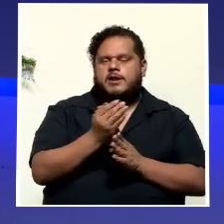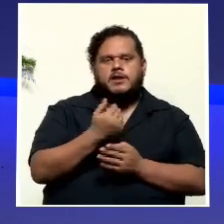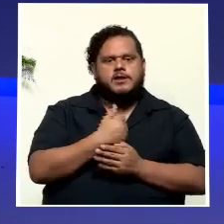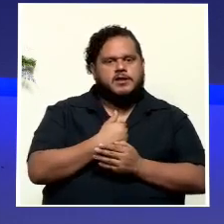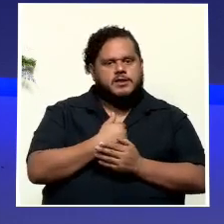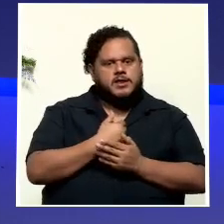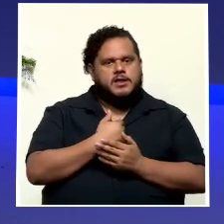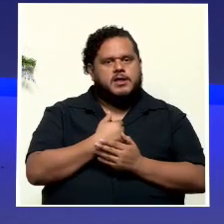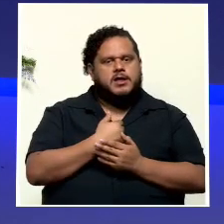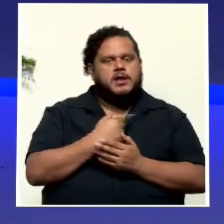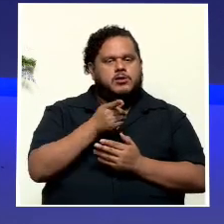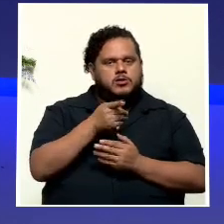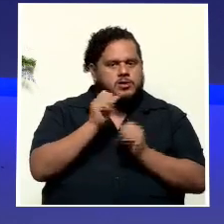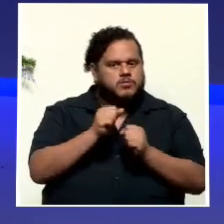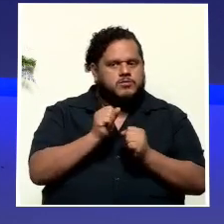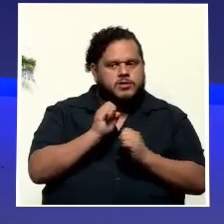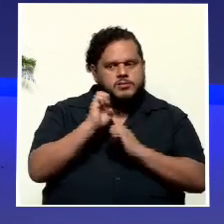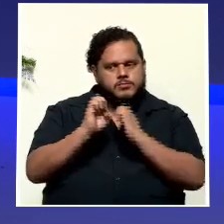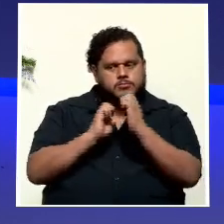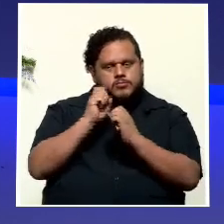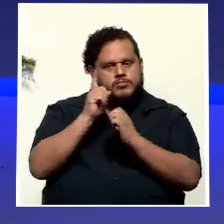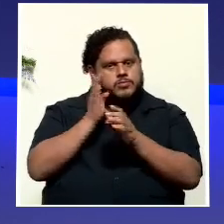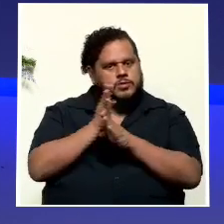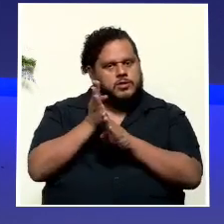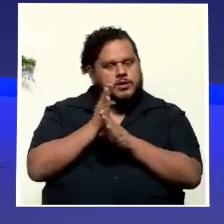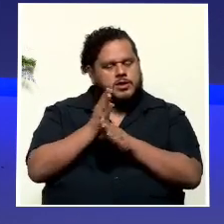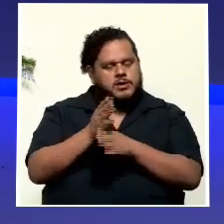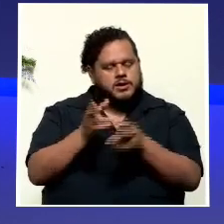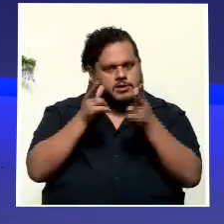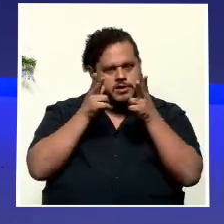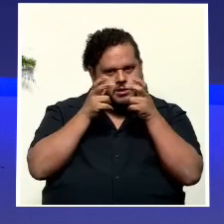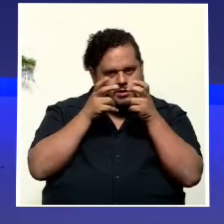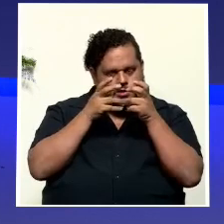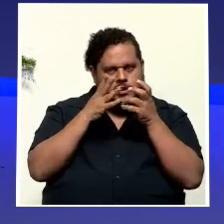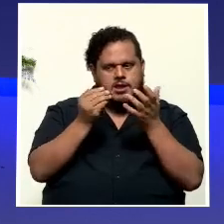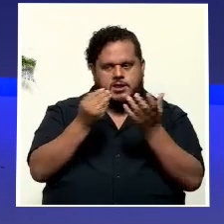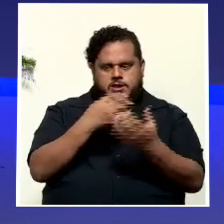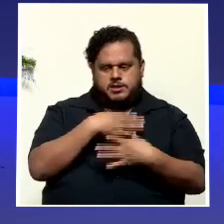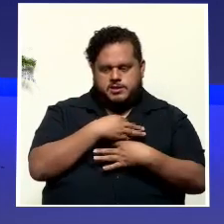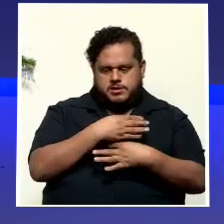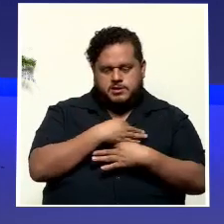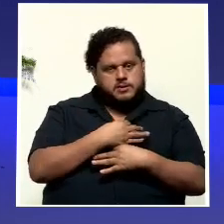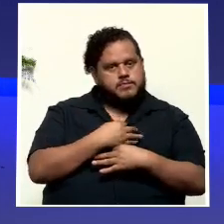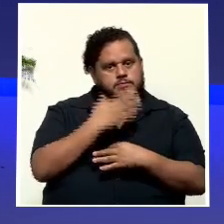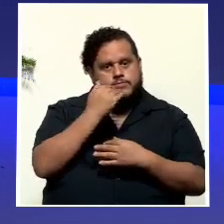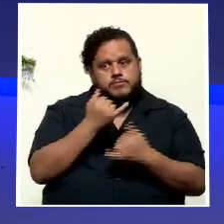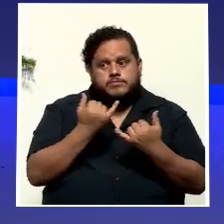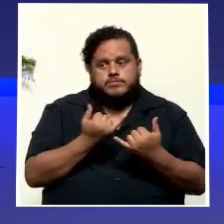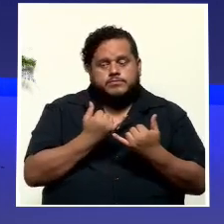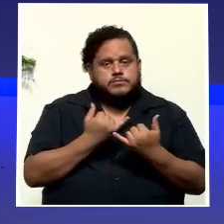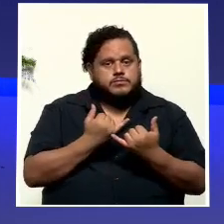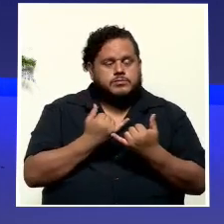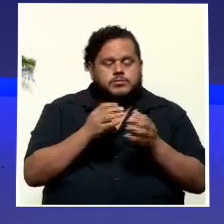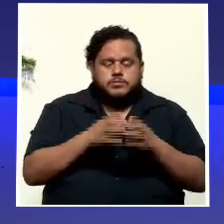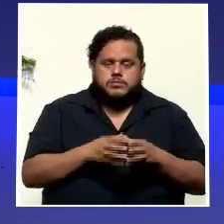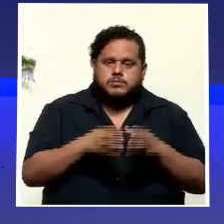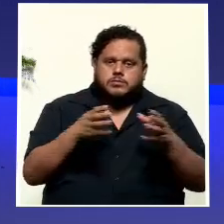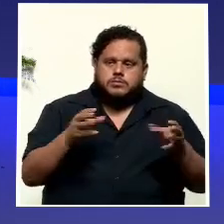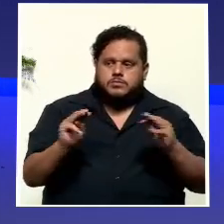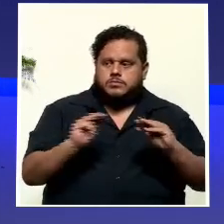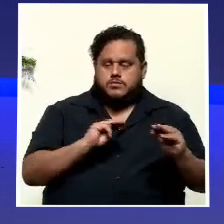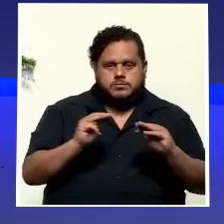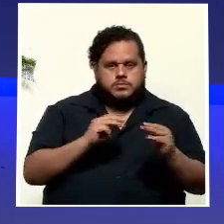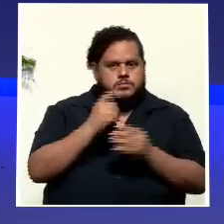ir evolucionando en una carrera que sea atractiva e interesante, porque ahora hay una enorme movilidad